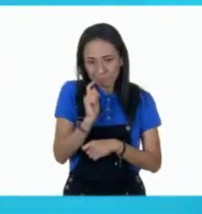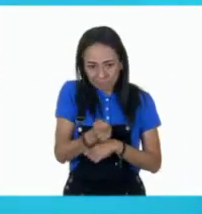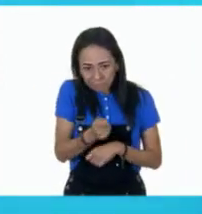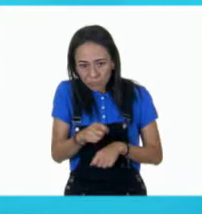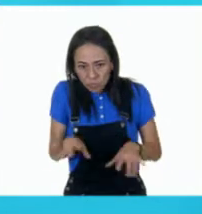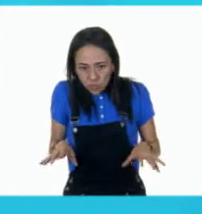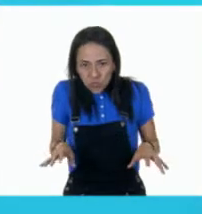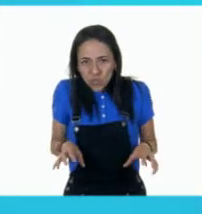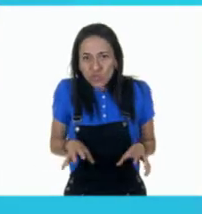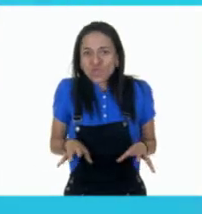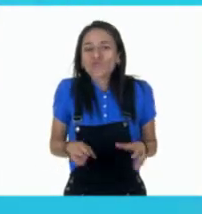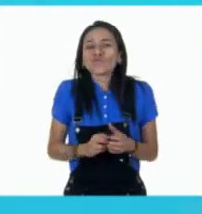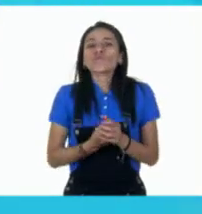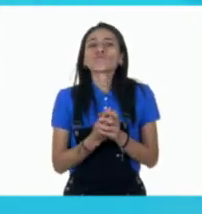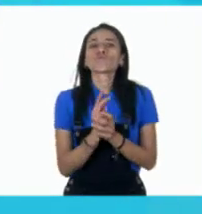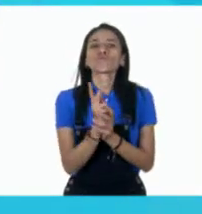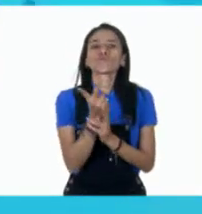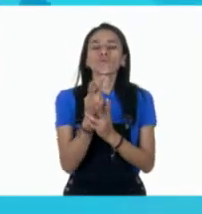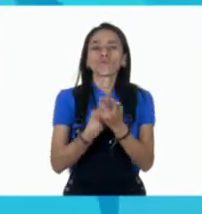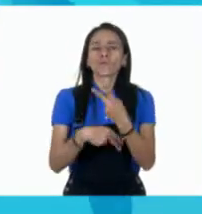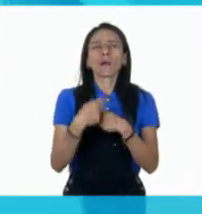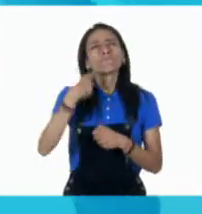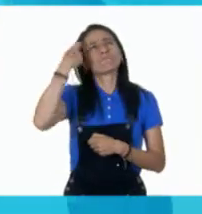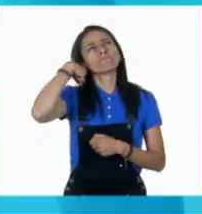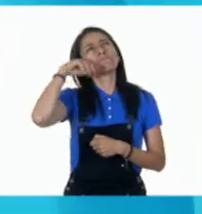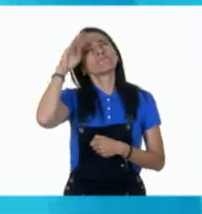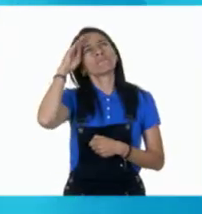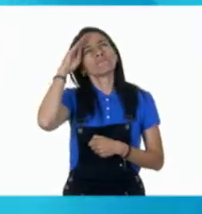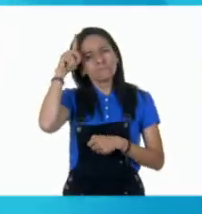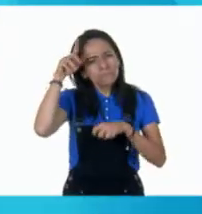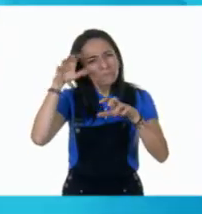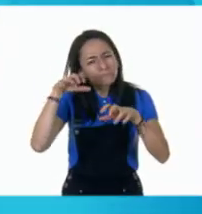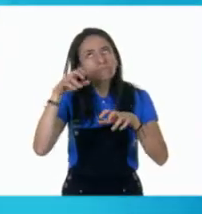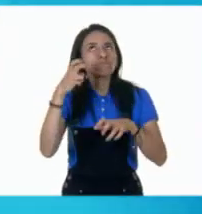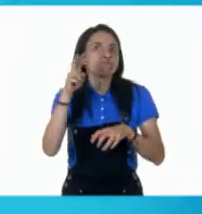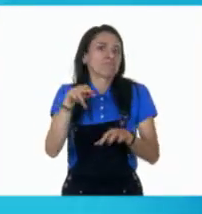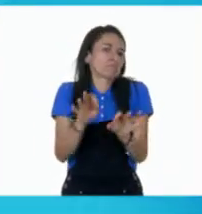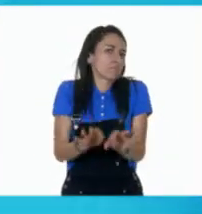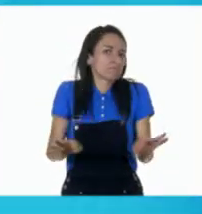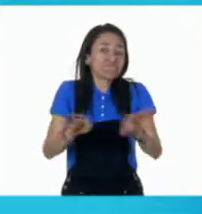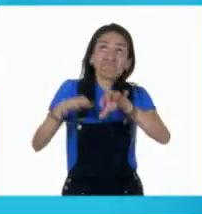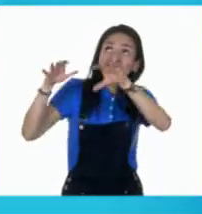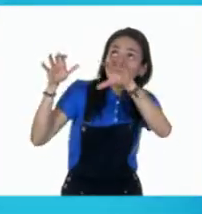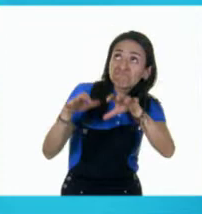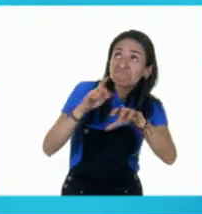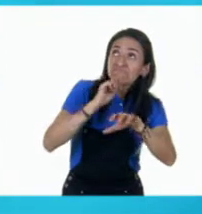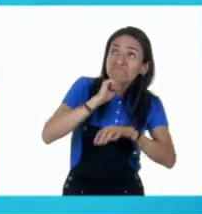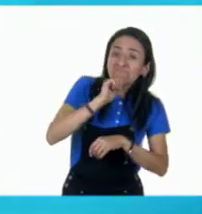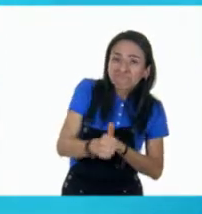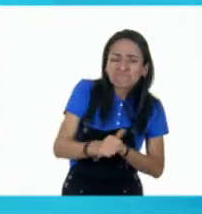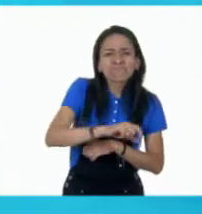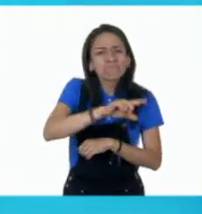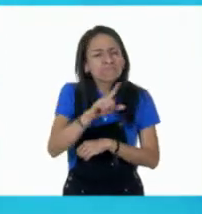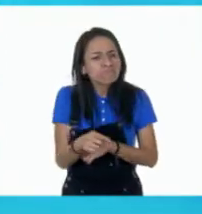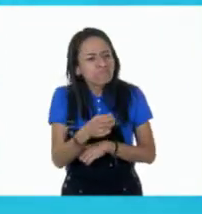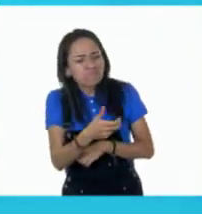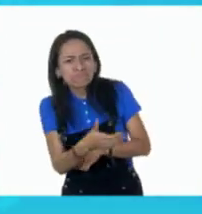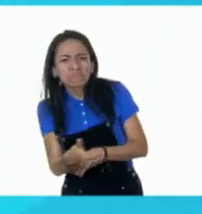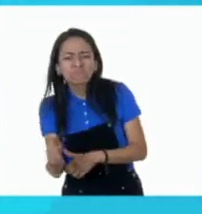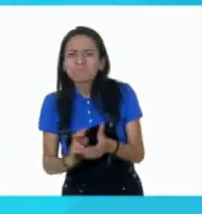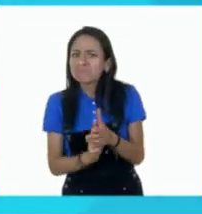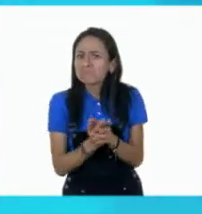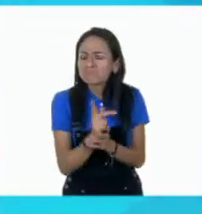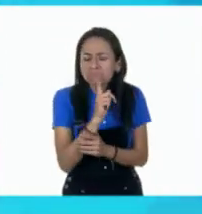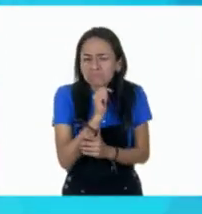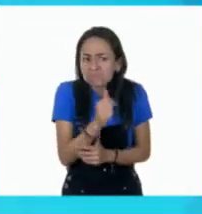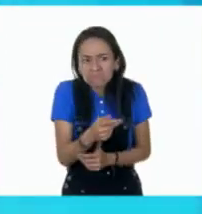qué importante es la lluvia, ya que si no llueve, no crecen los alimentos del campo y no tendríamos que comer.